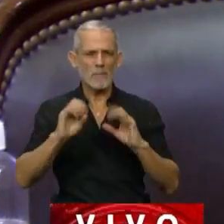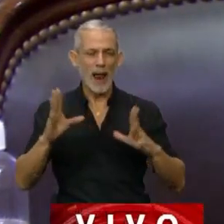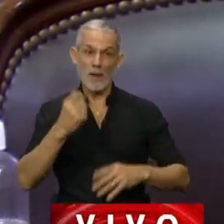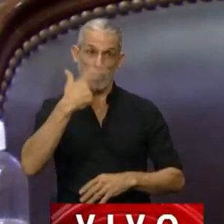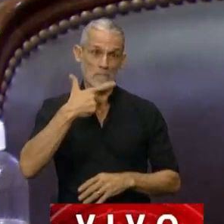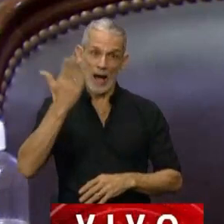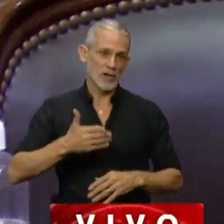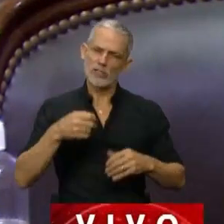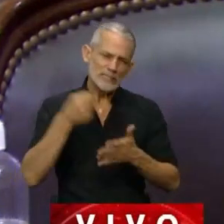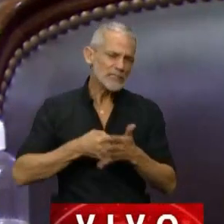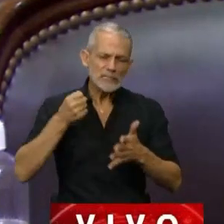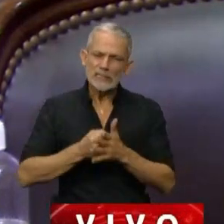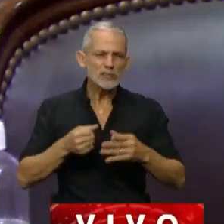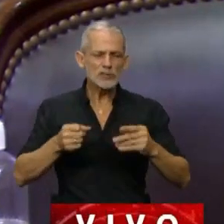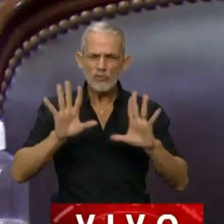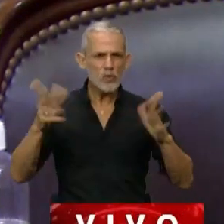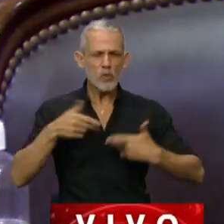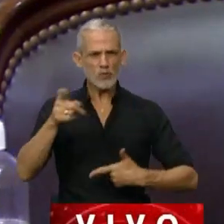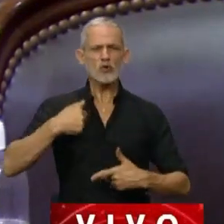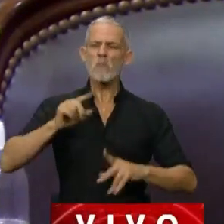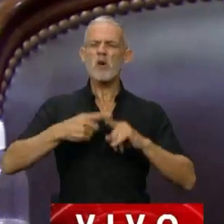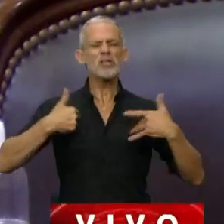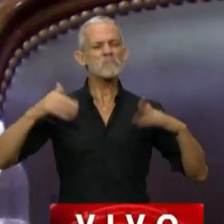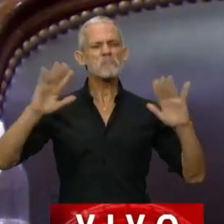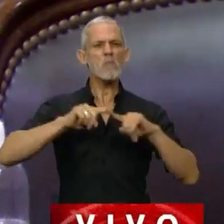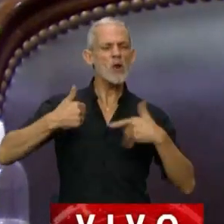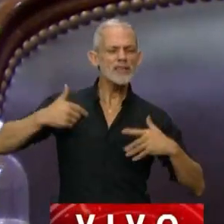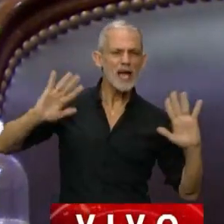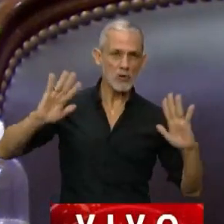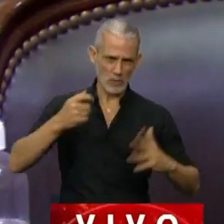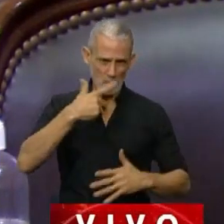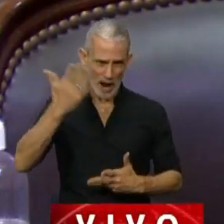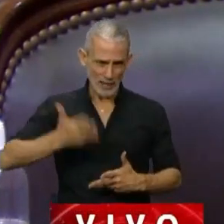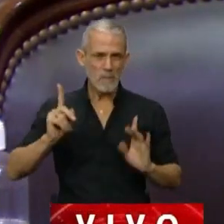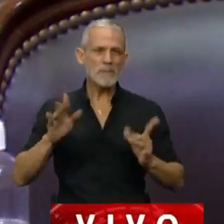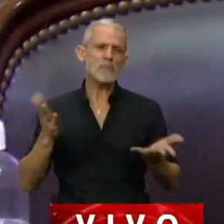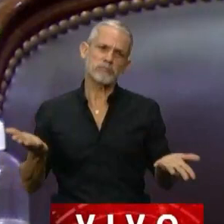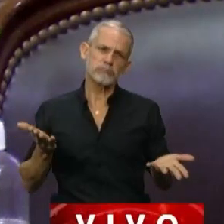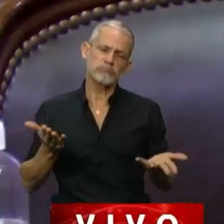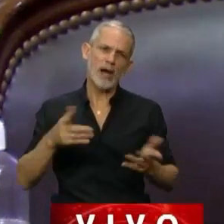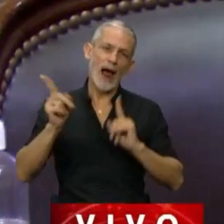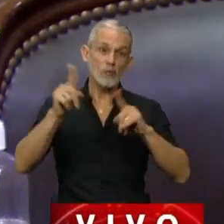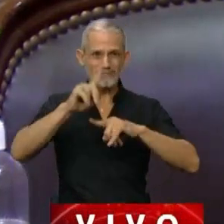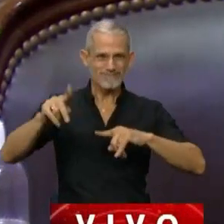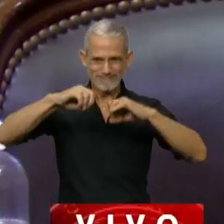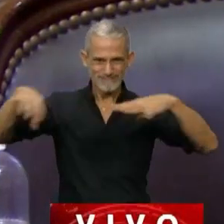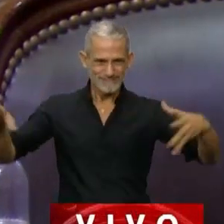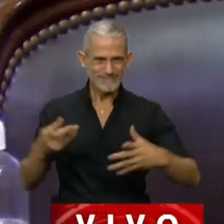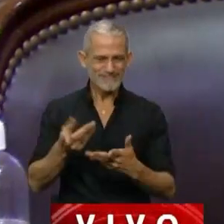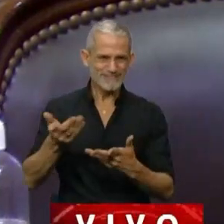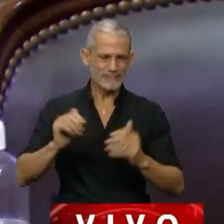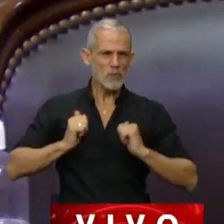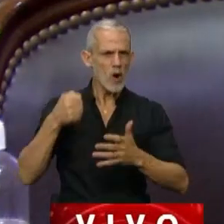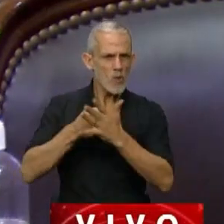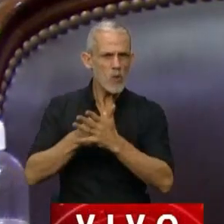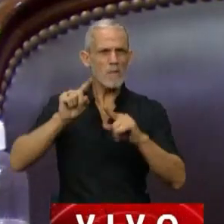Macri insistía, insistía que él no viene de la política. Muchos de las están acá haciendo política y